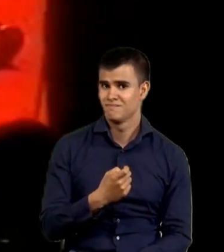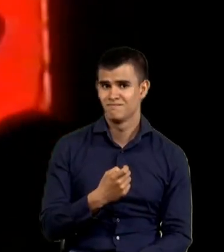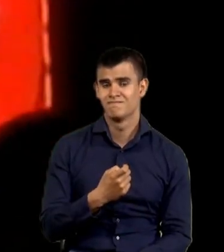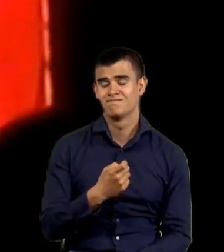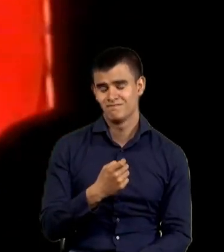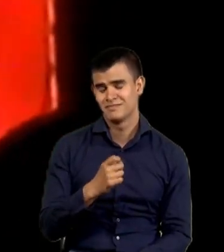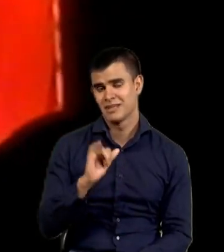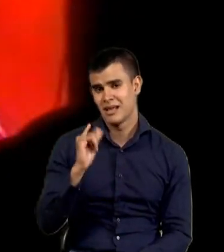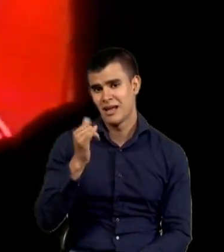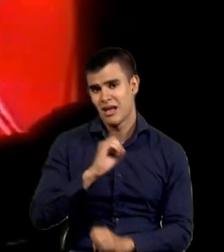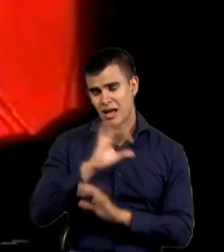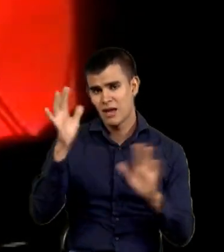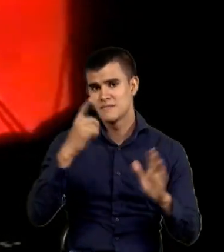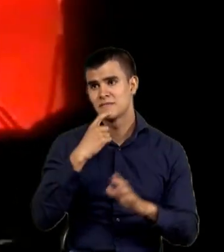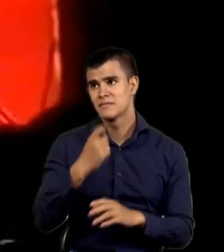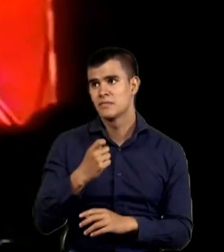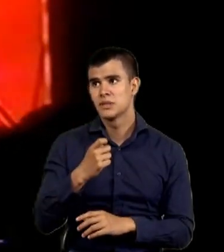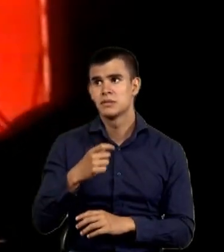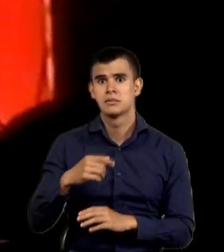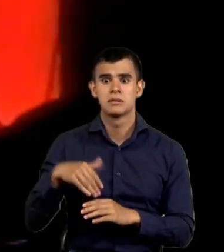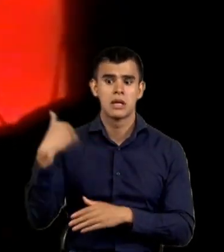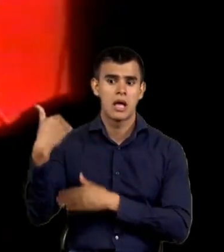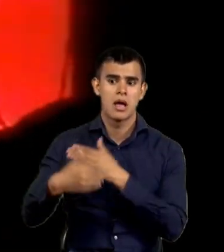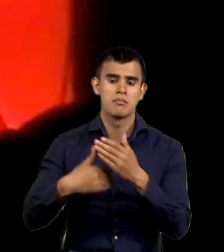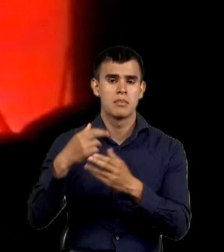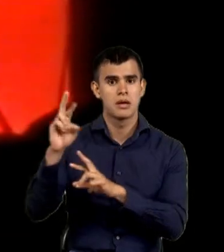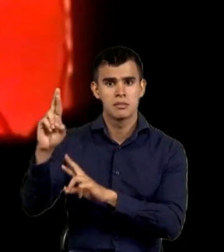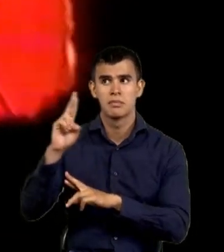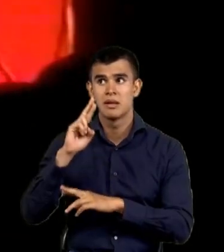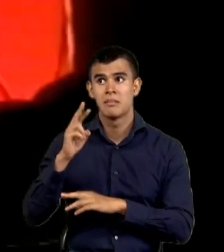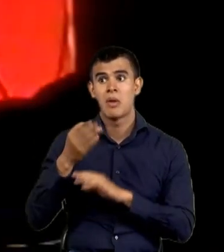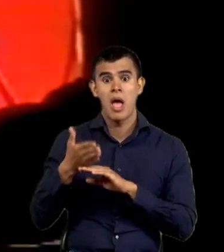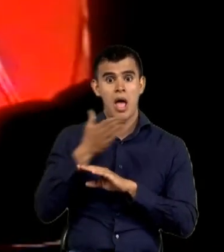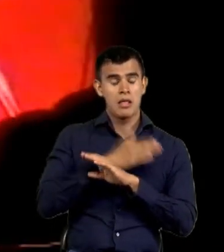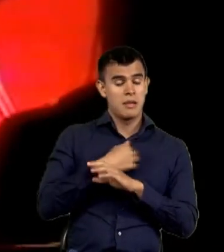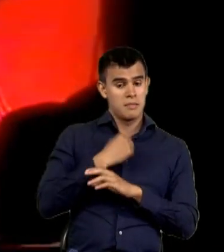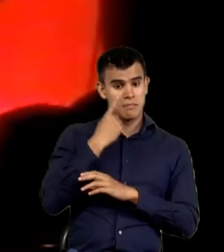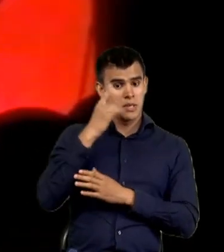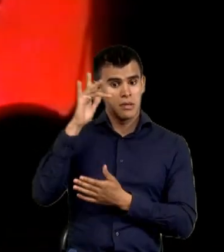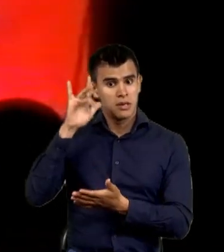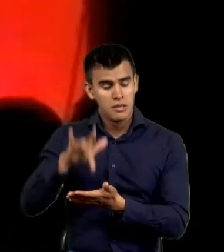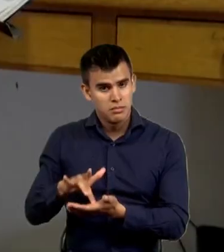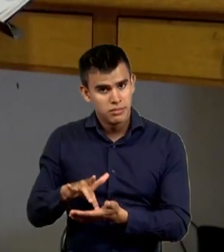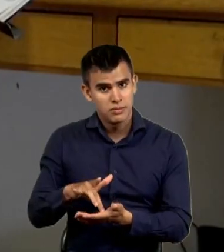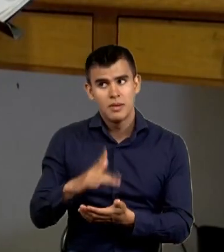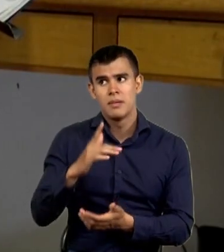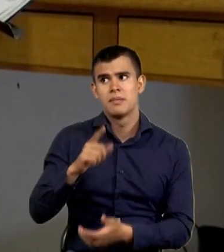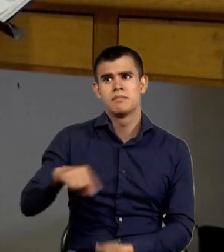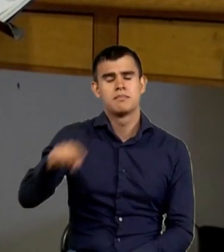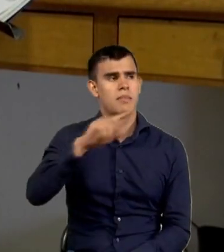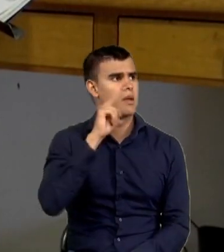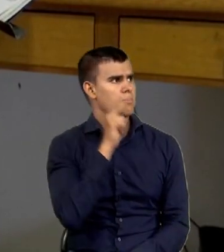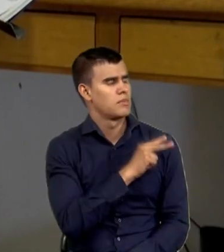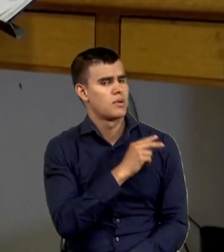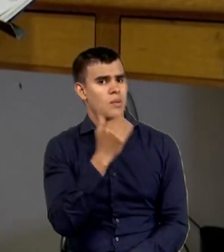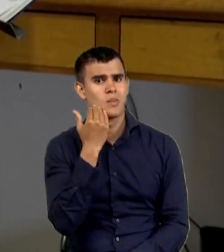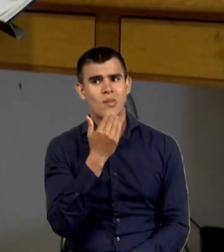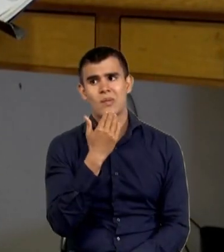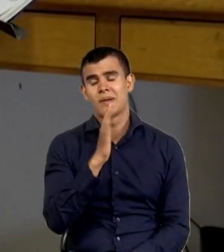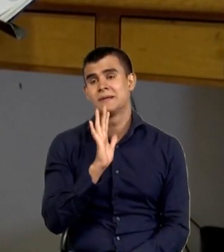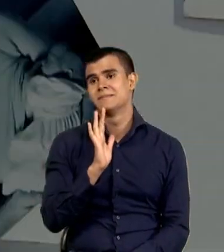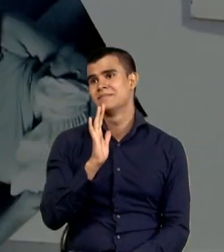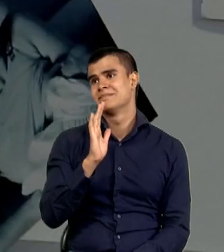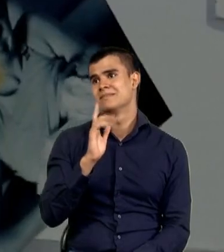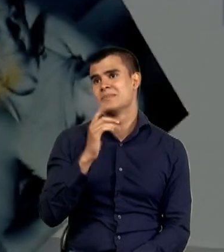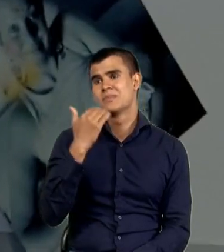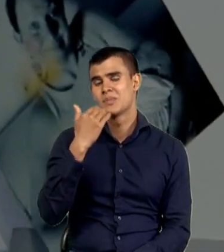No ha sido siempre fácil. Yo logré que me respetaran, pero al principio siempre es difícil porque, bueno,